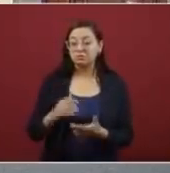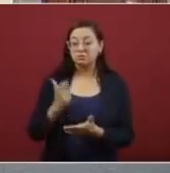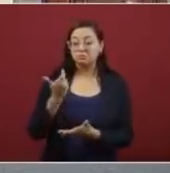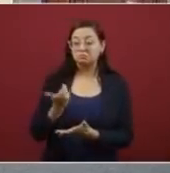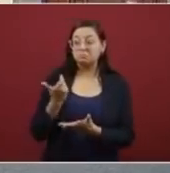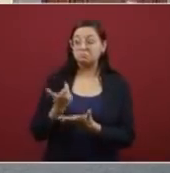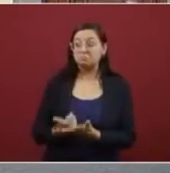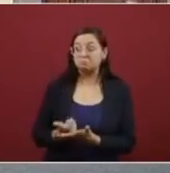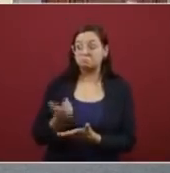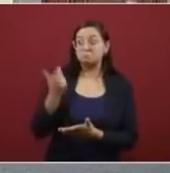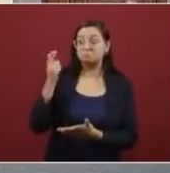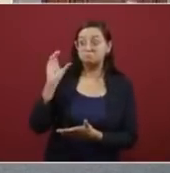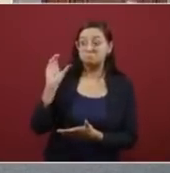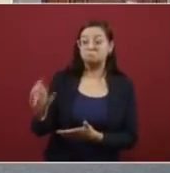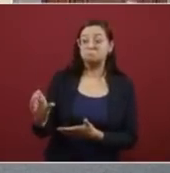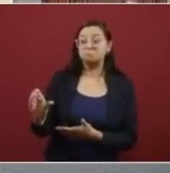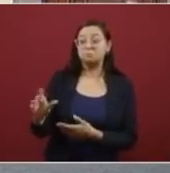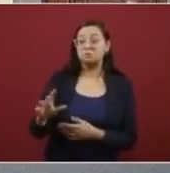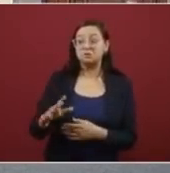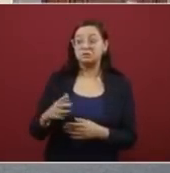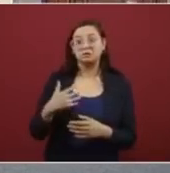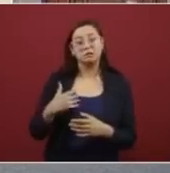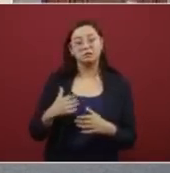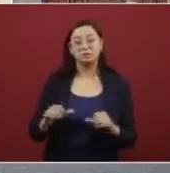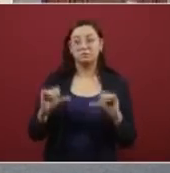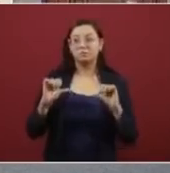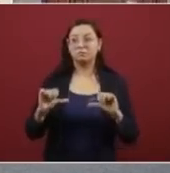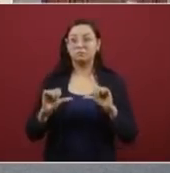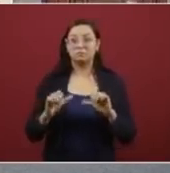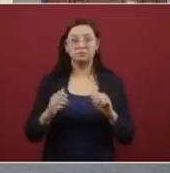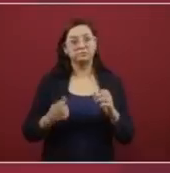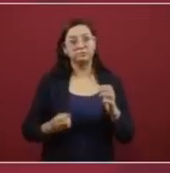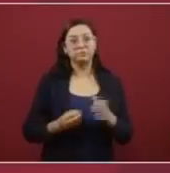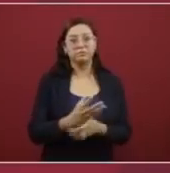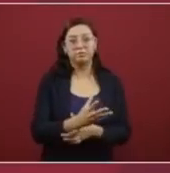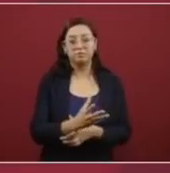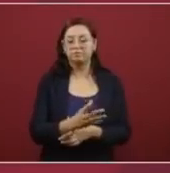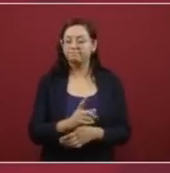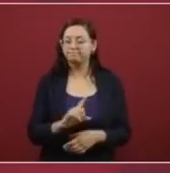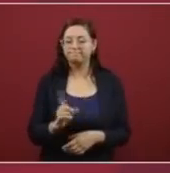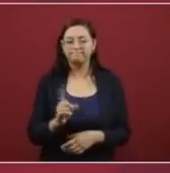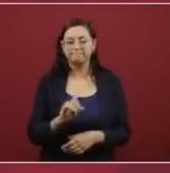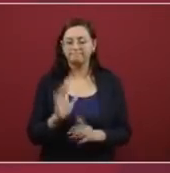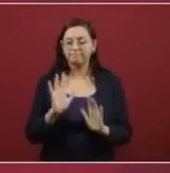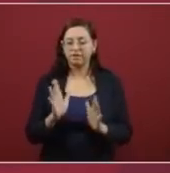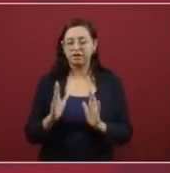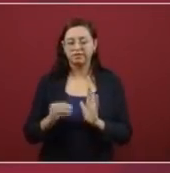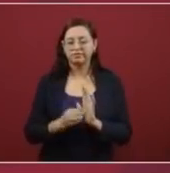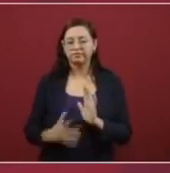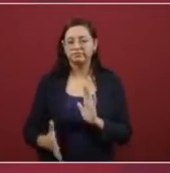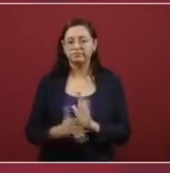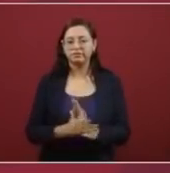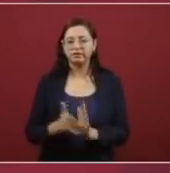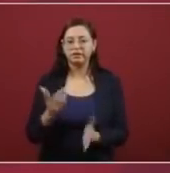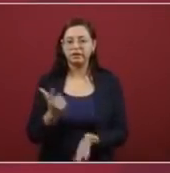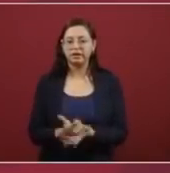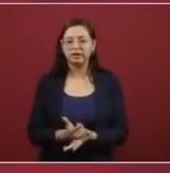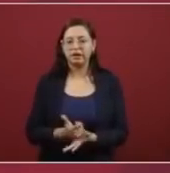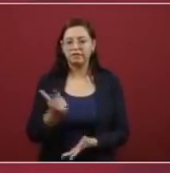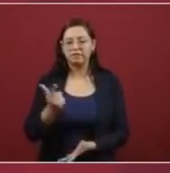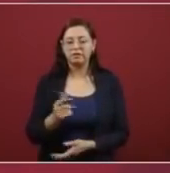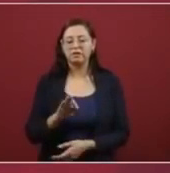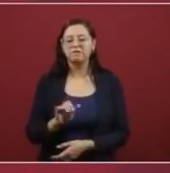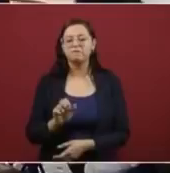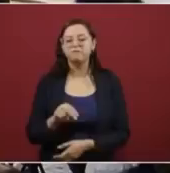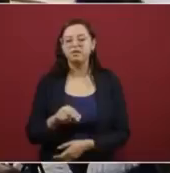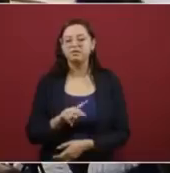porque ya son delitos graves. En conferencia de prensa este 28 de marzo, el titular del Ejecutivo exhortó a los legisladores a